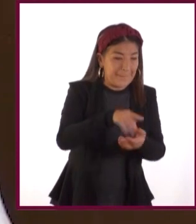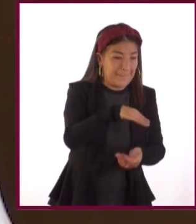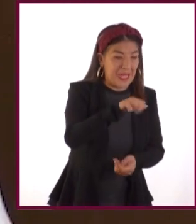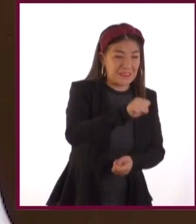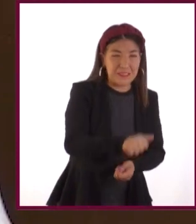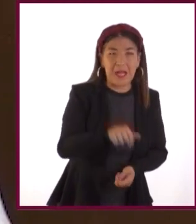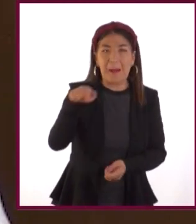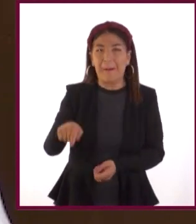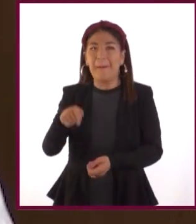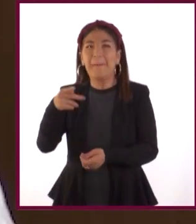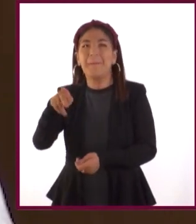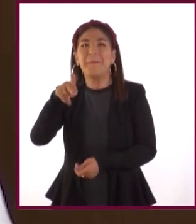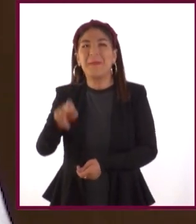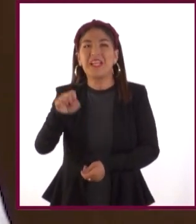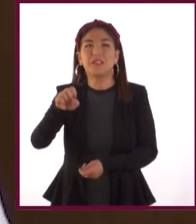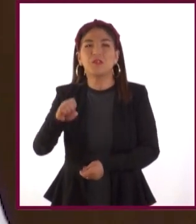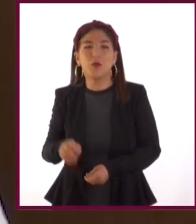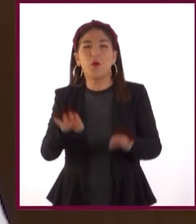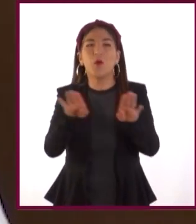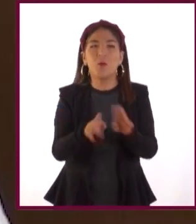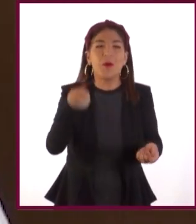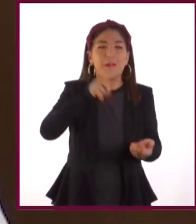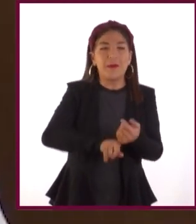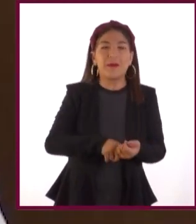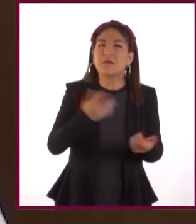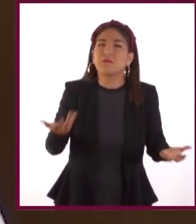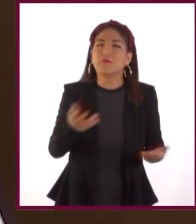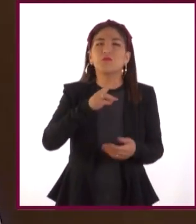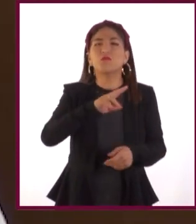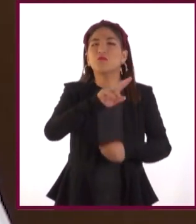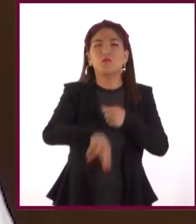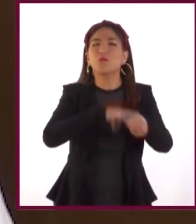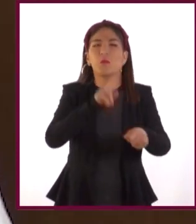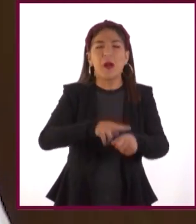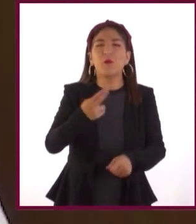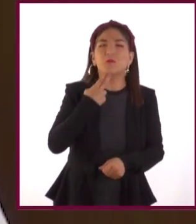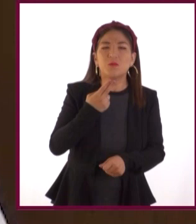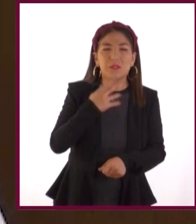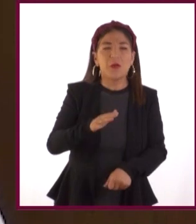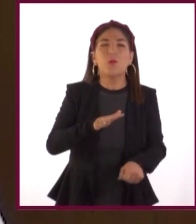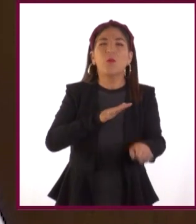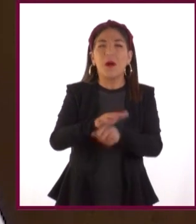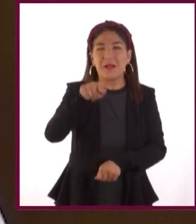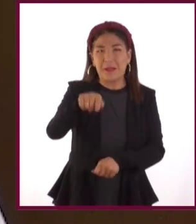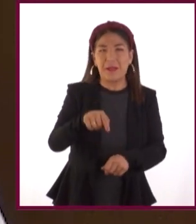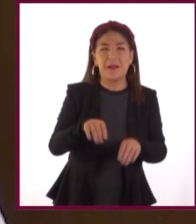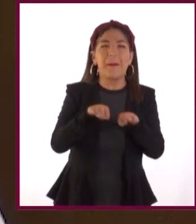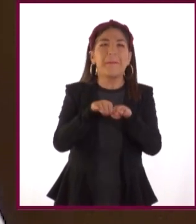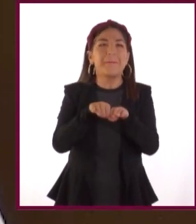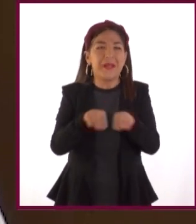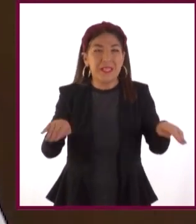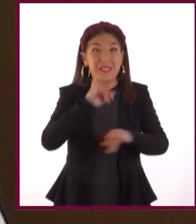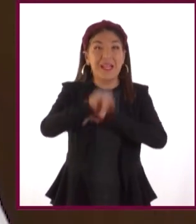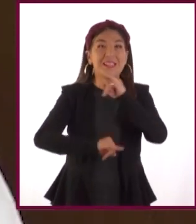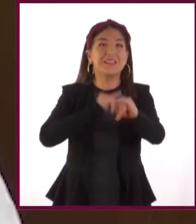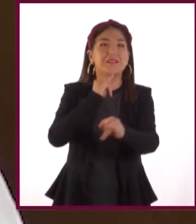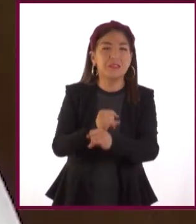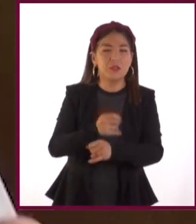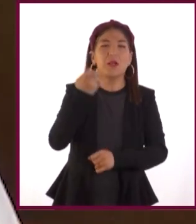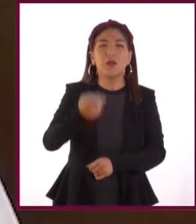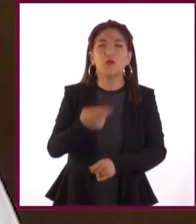son en principio muy diferentes. ¿Y cómo se cuantifican? ¿La masa de un objeto siempre es la misma?